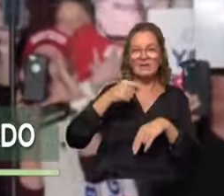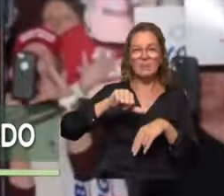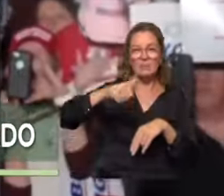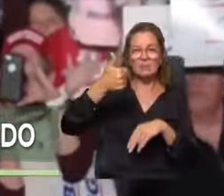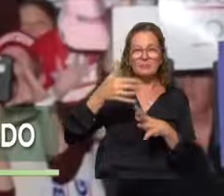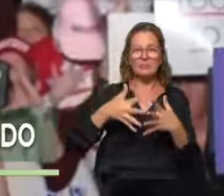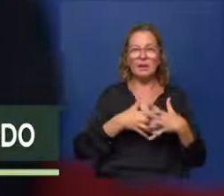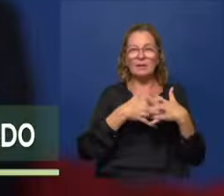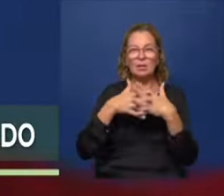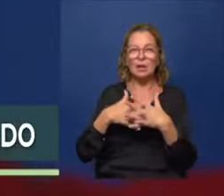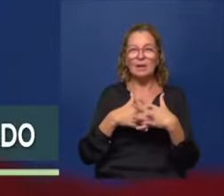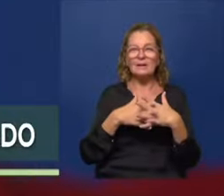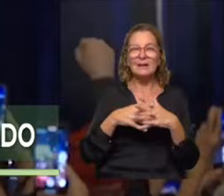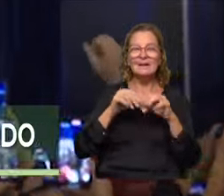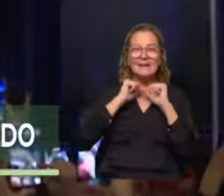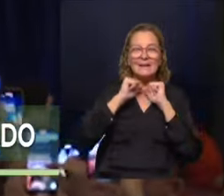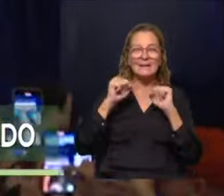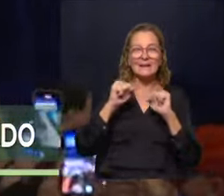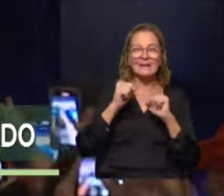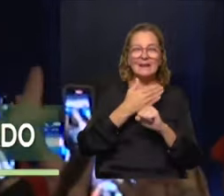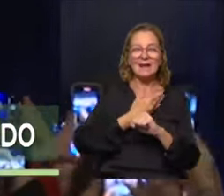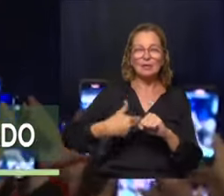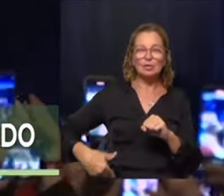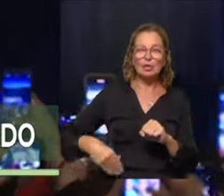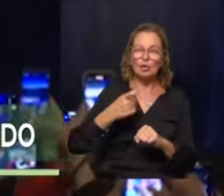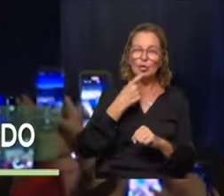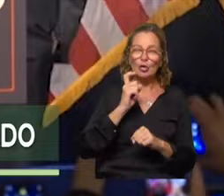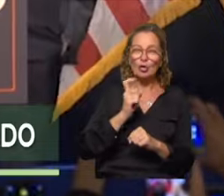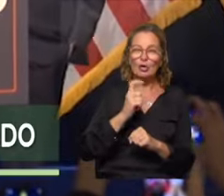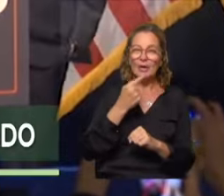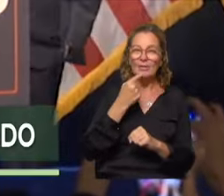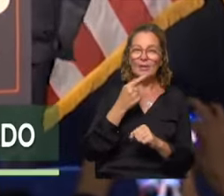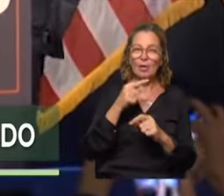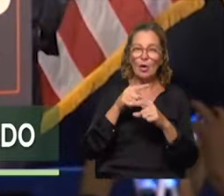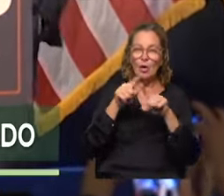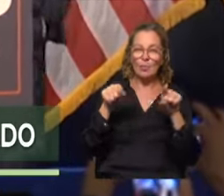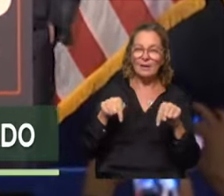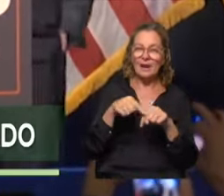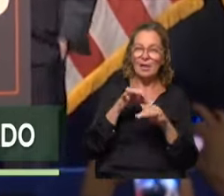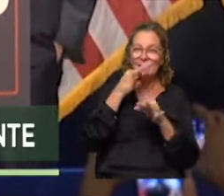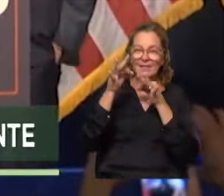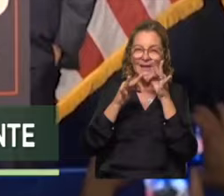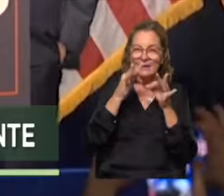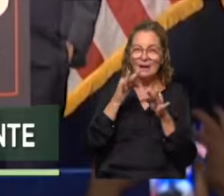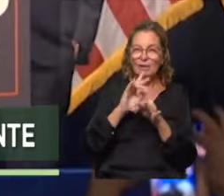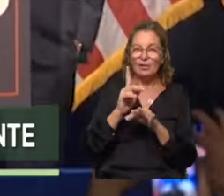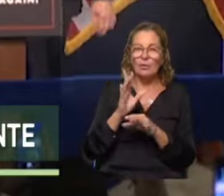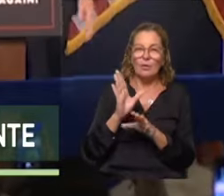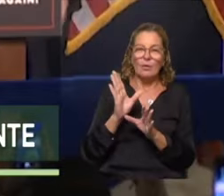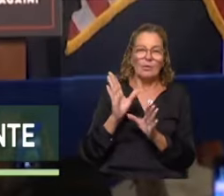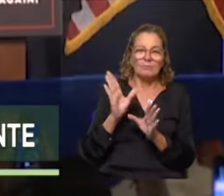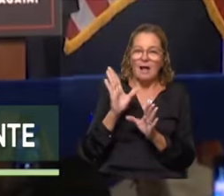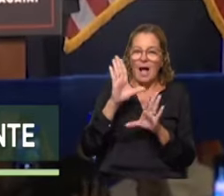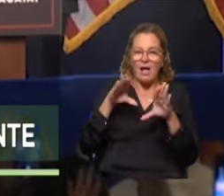Estados Unidos, mientras que la secretaria de Estado de Colorado, Jenna Griswold, emitió un comunicado en el que declaró que está decepcionada con la decisión